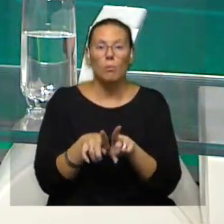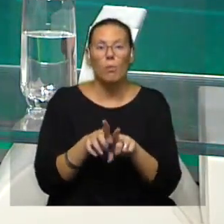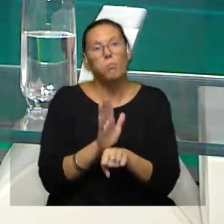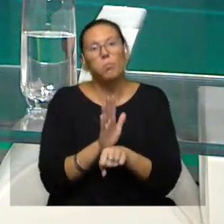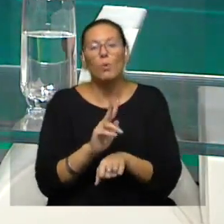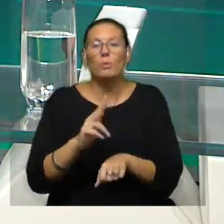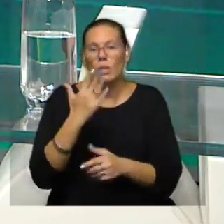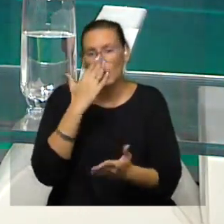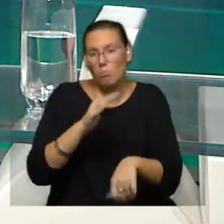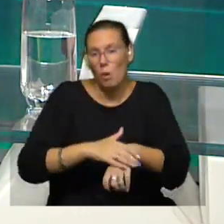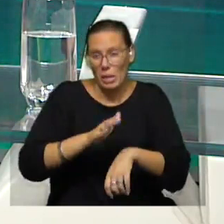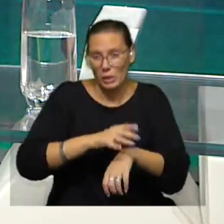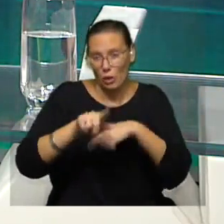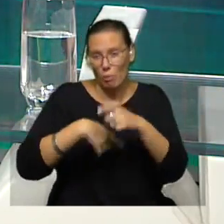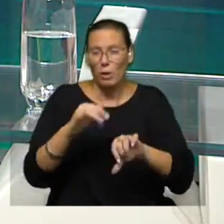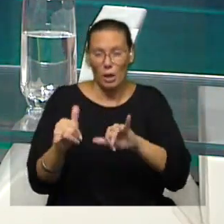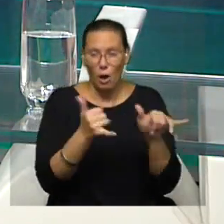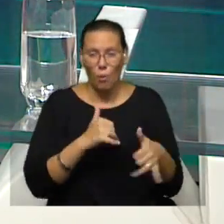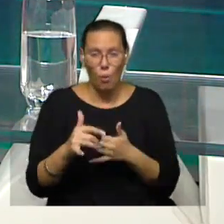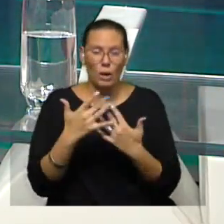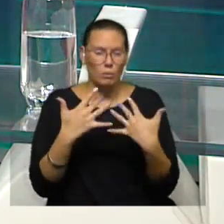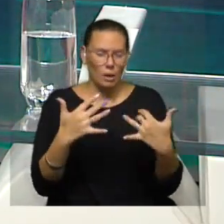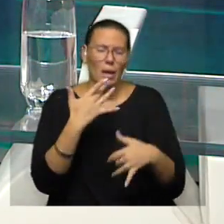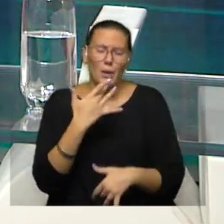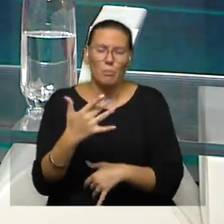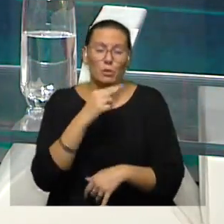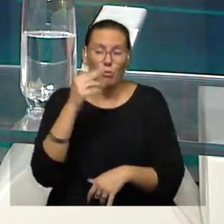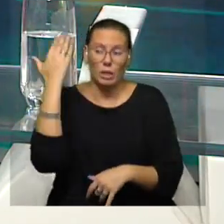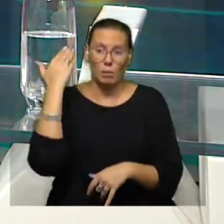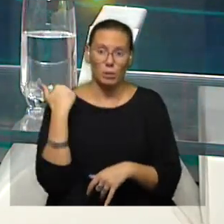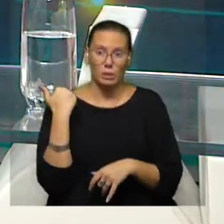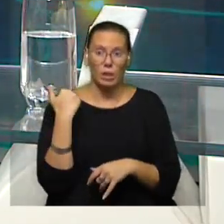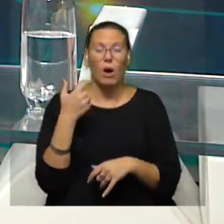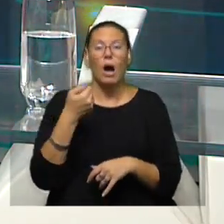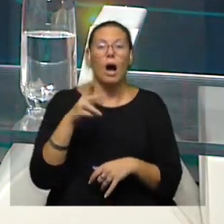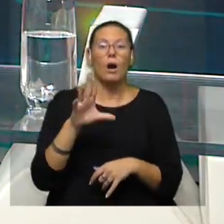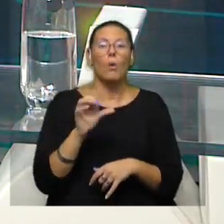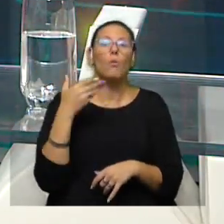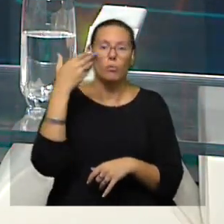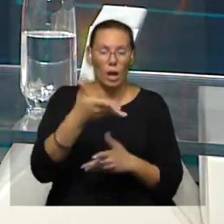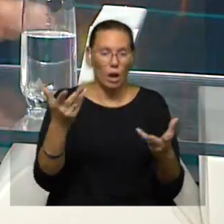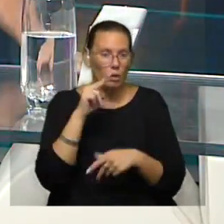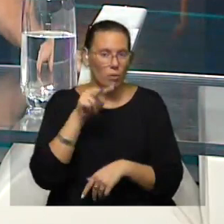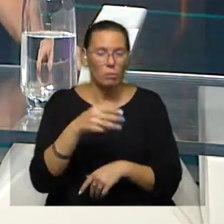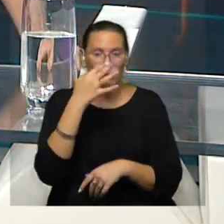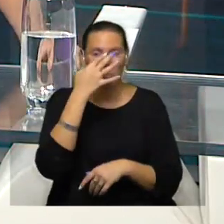tiempo. Exactamente. Y fue un evento divino que sucedió el viernes pasado y Agus estuvo ahí, así que ahora lo